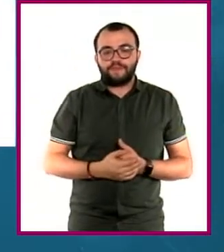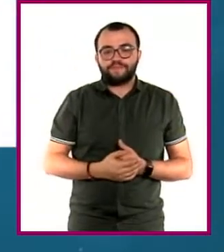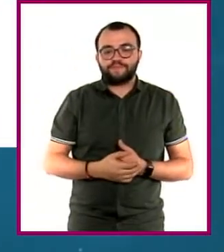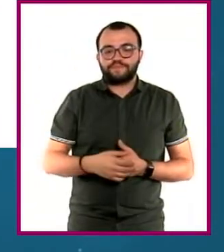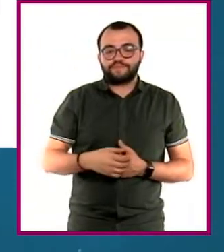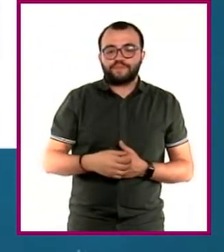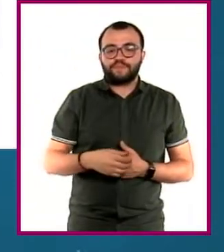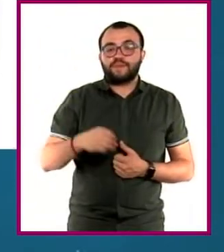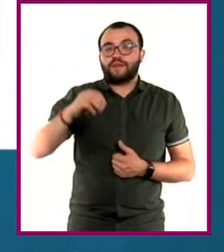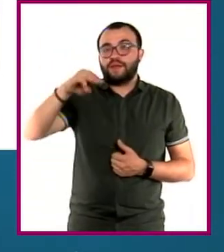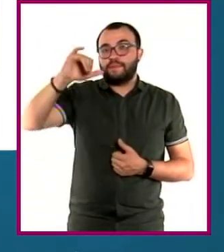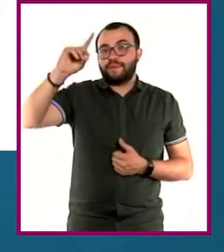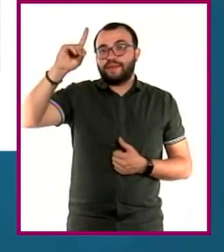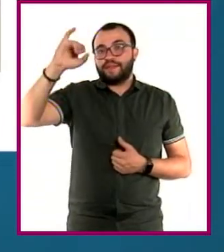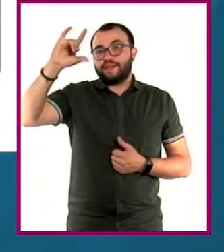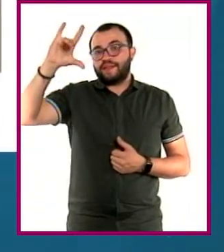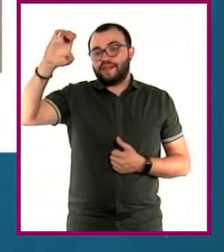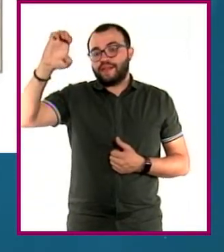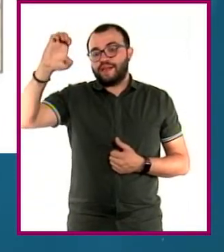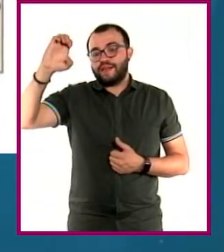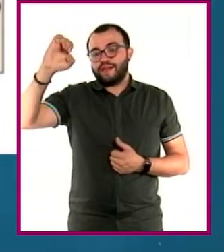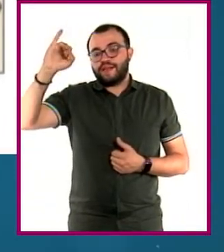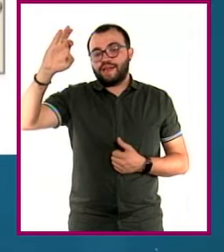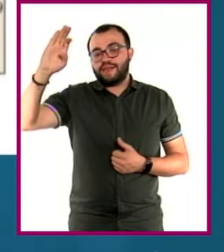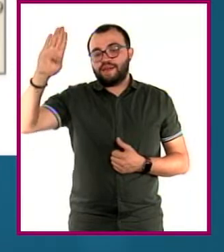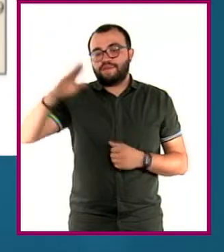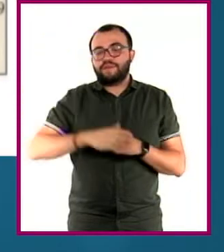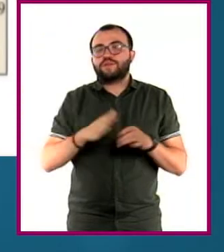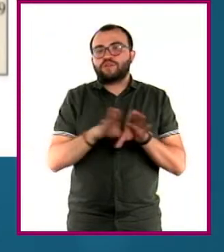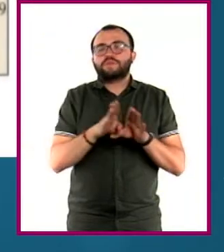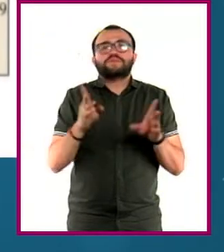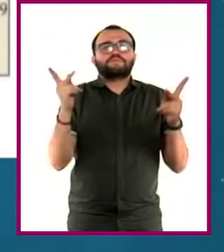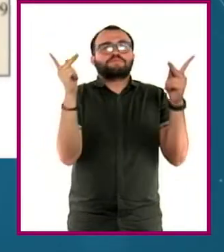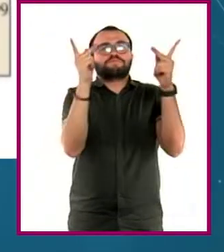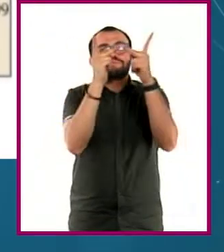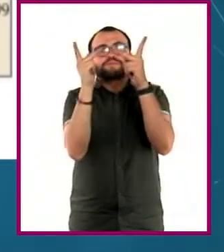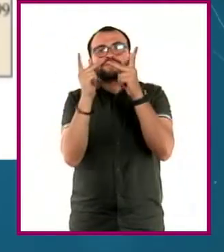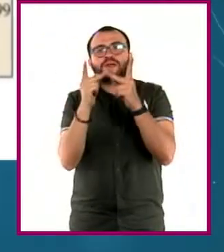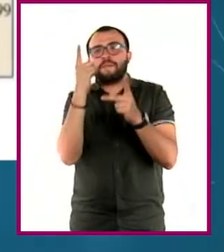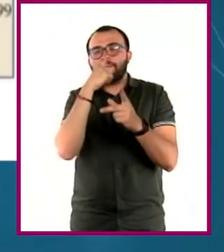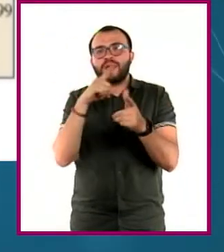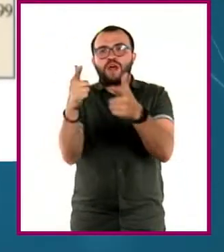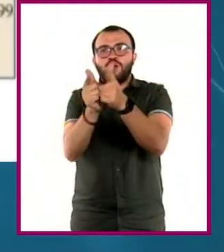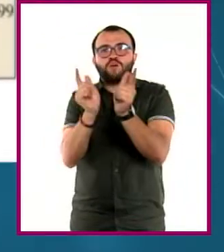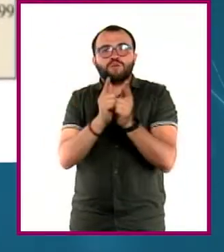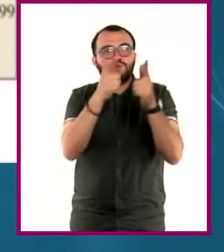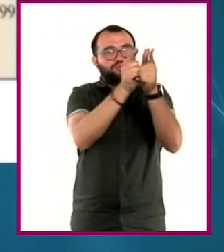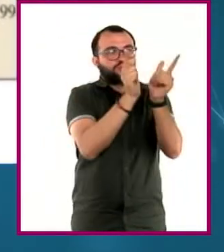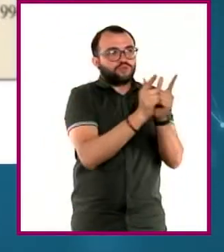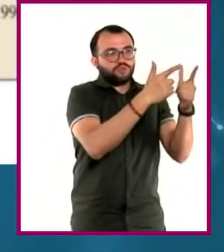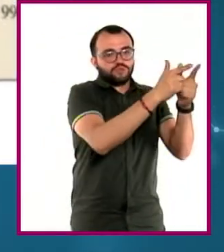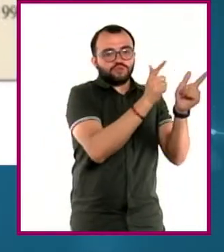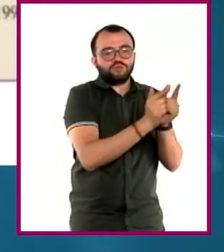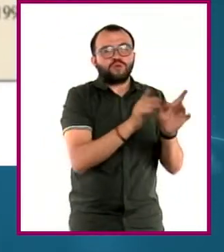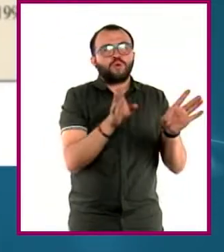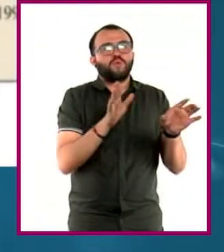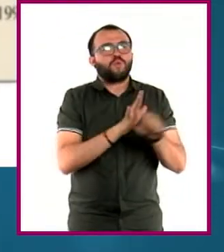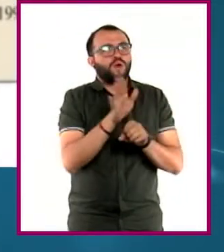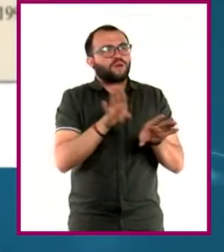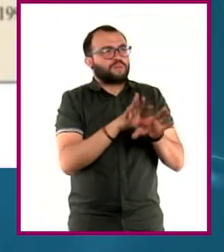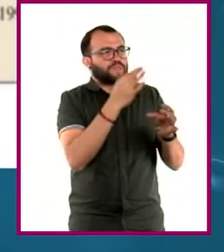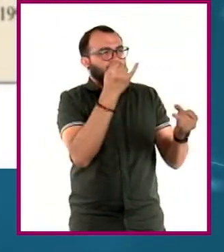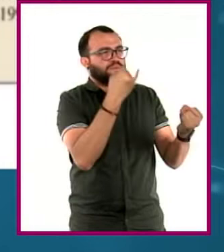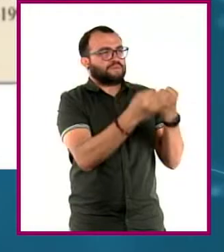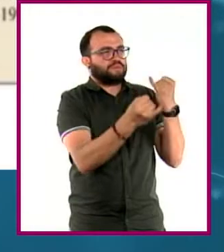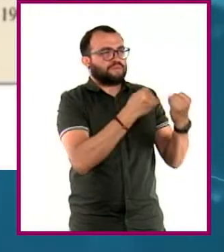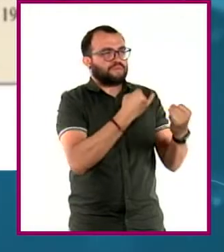Mendeleev, al basarse en características similares para ciertos grupos de elementos, se atrevió incluso a calcular y predecir